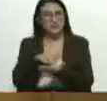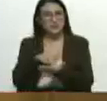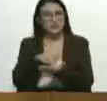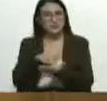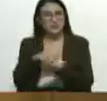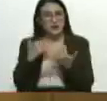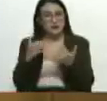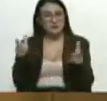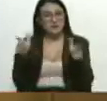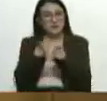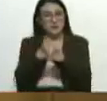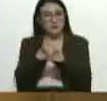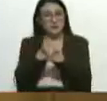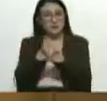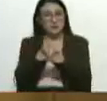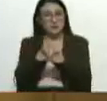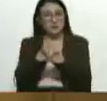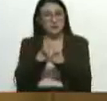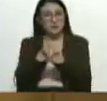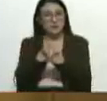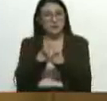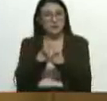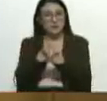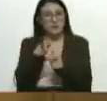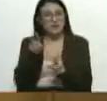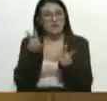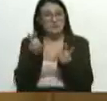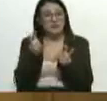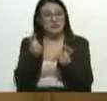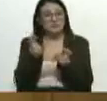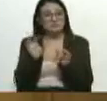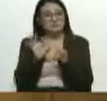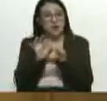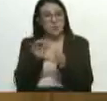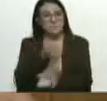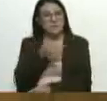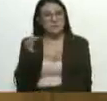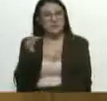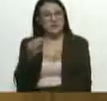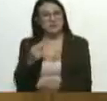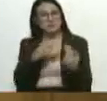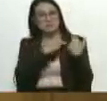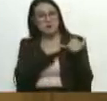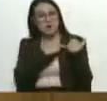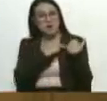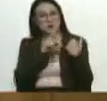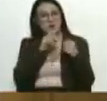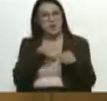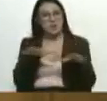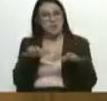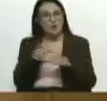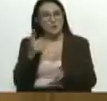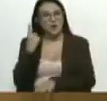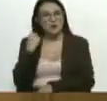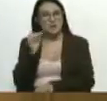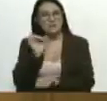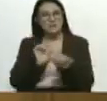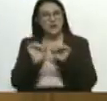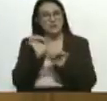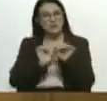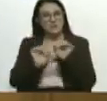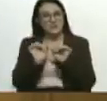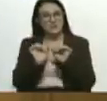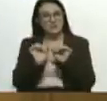en esta sesión es el instrumento perfecto en manos de quienes nos convocamos ayer para defender a Alex